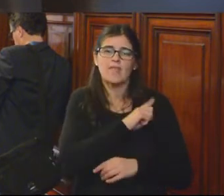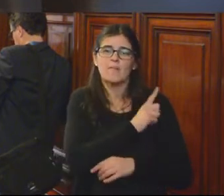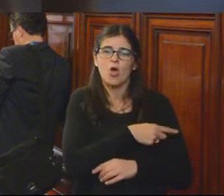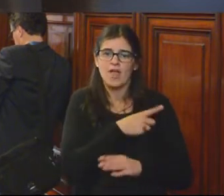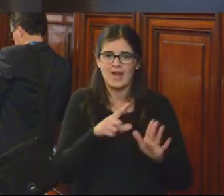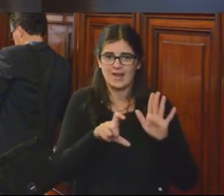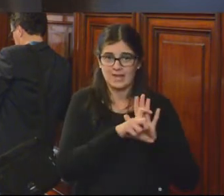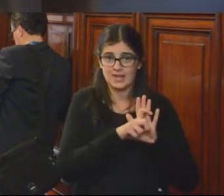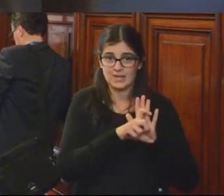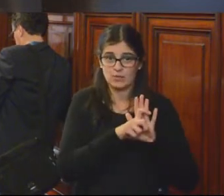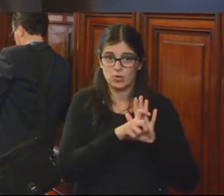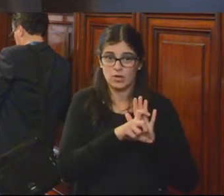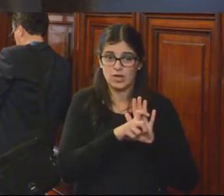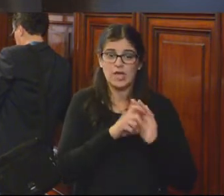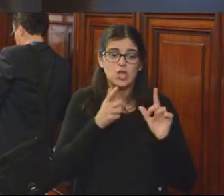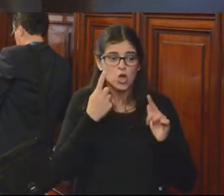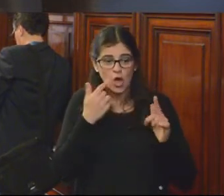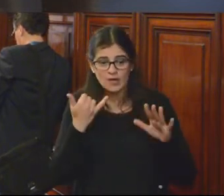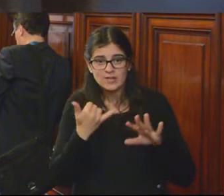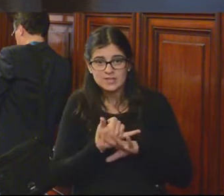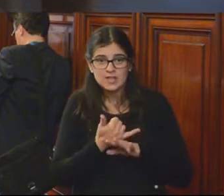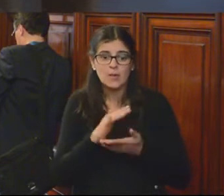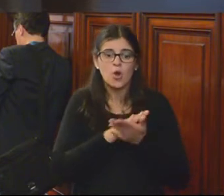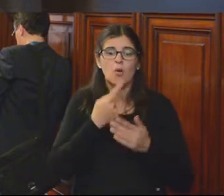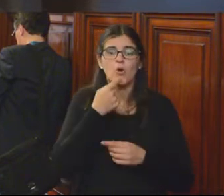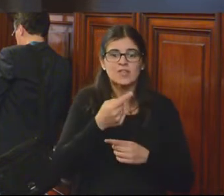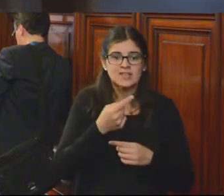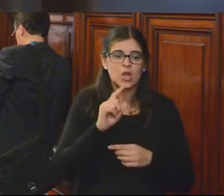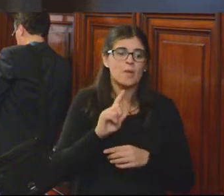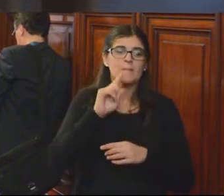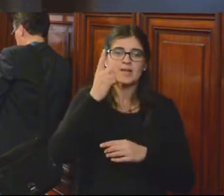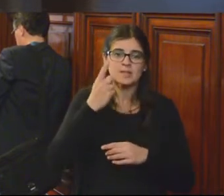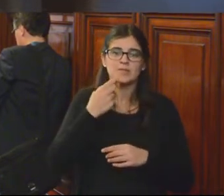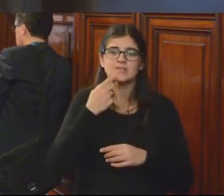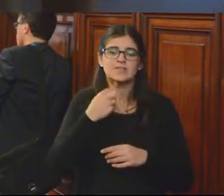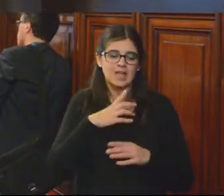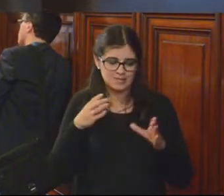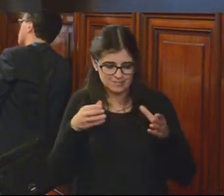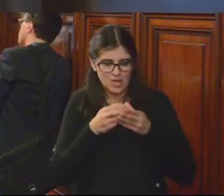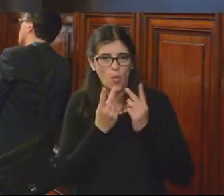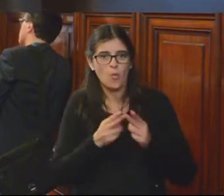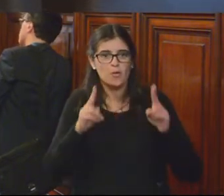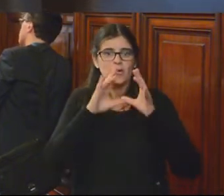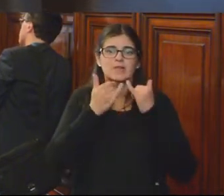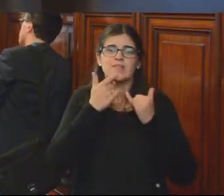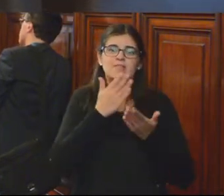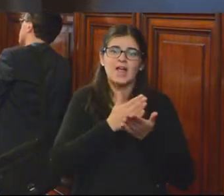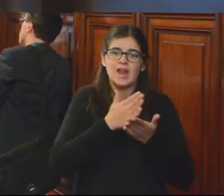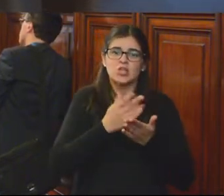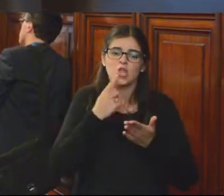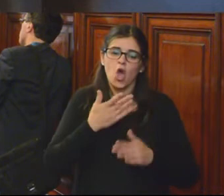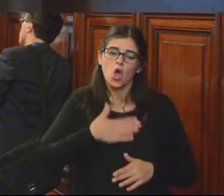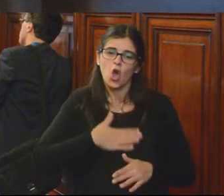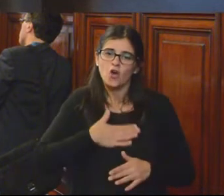legislativo. Y no ha fallado, como lo hizo en los principios básicos de la Judicatura de Naciones Unidas, en hecho y en derecho, sino conforme